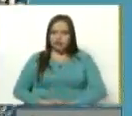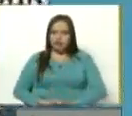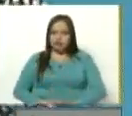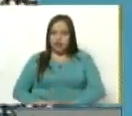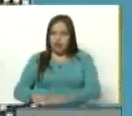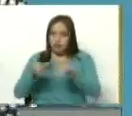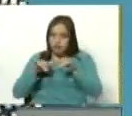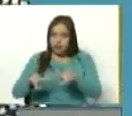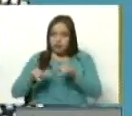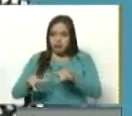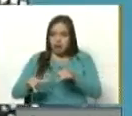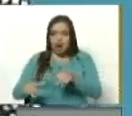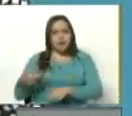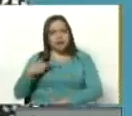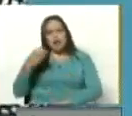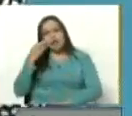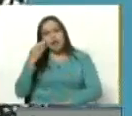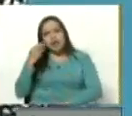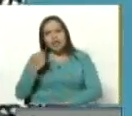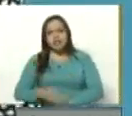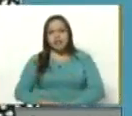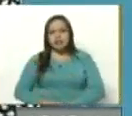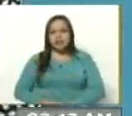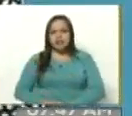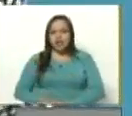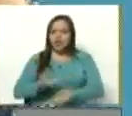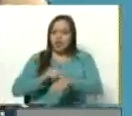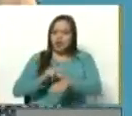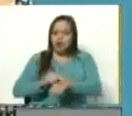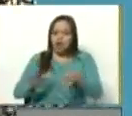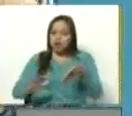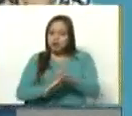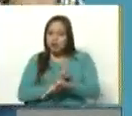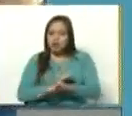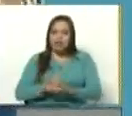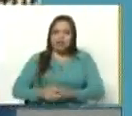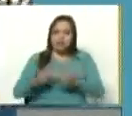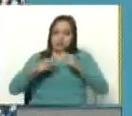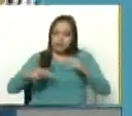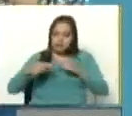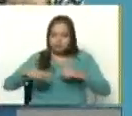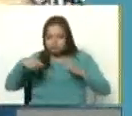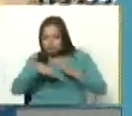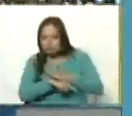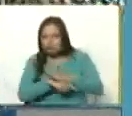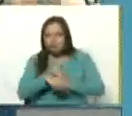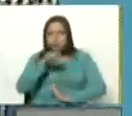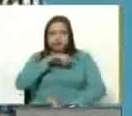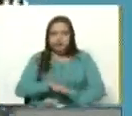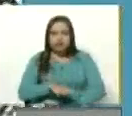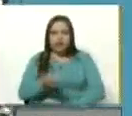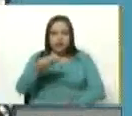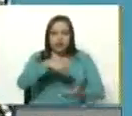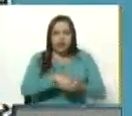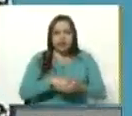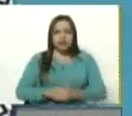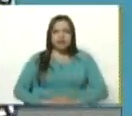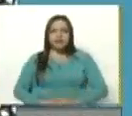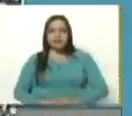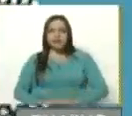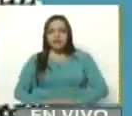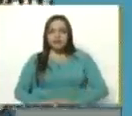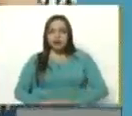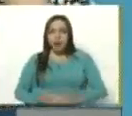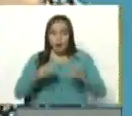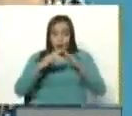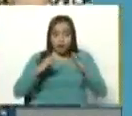y eso por mi experiencia como doctora de antropología en Honduras, que viví los años de golpe ahí.